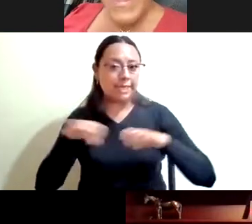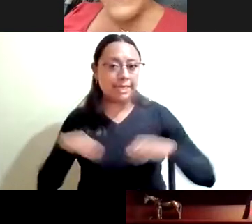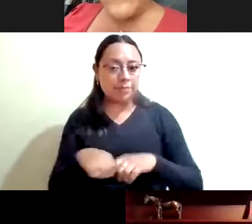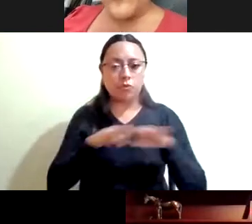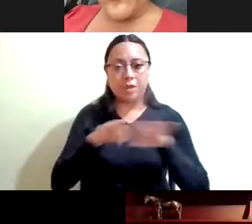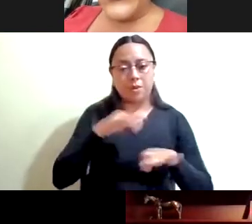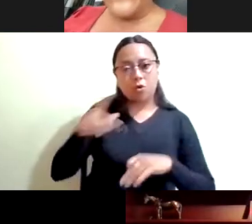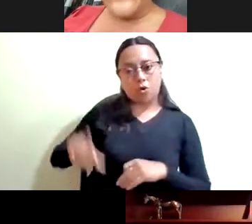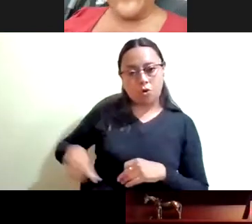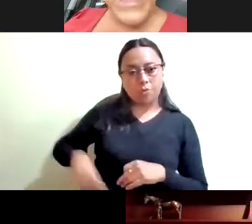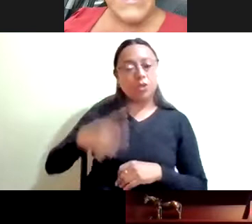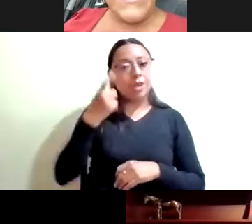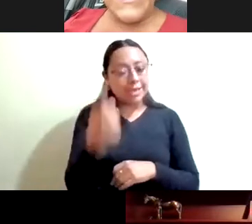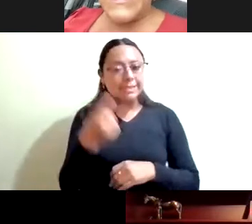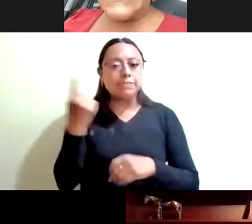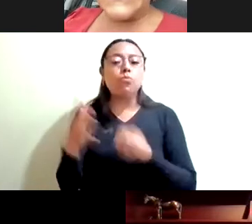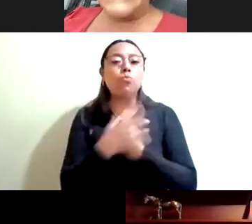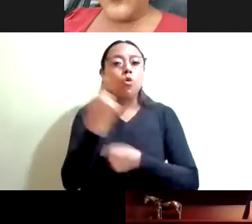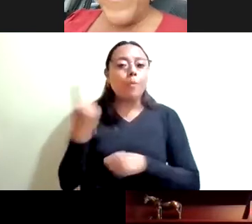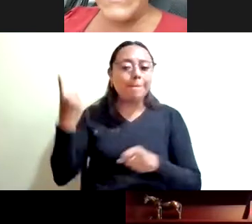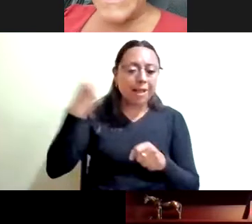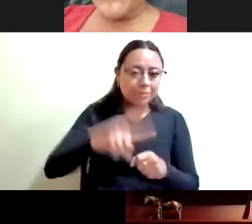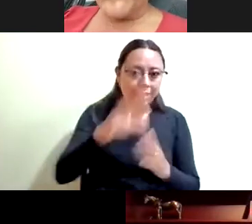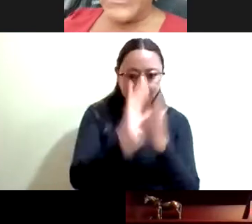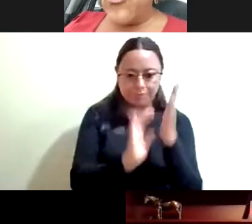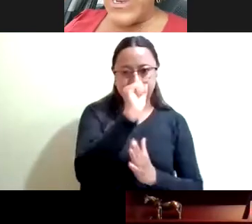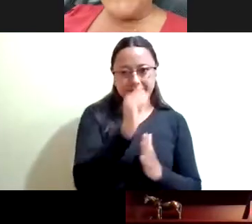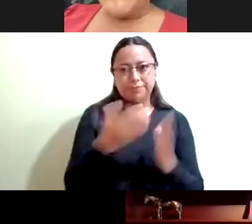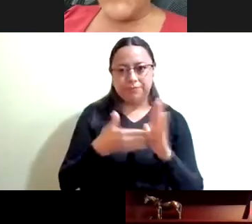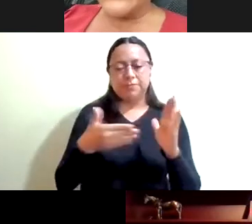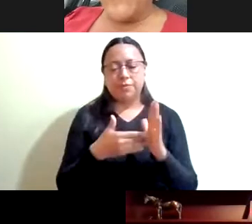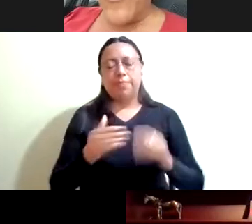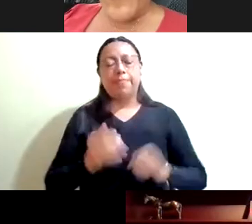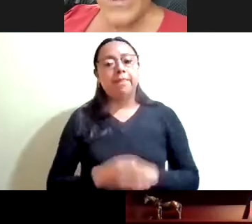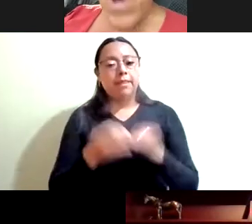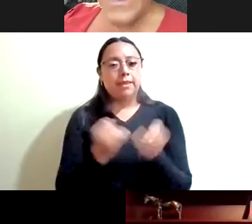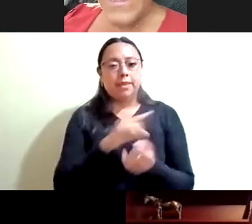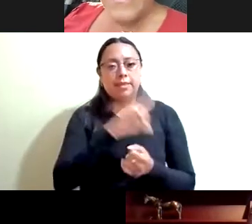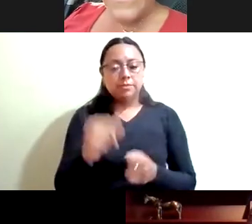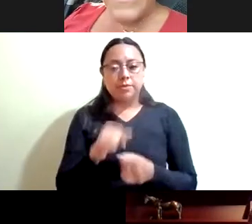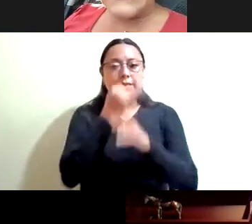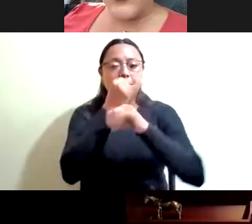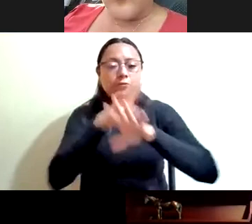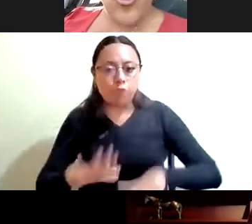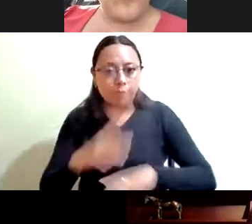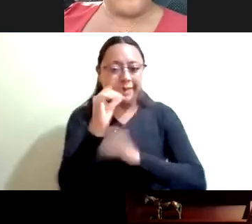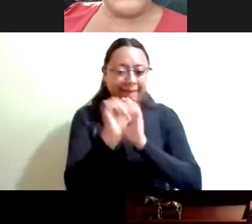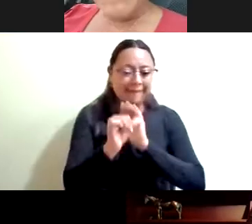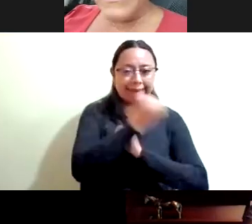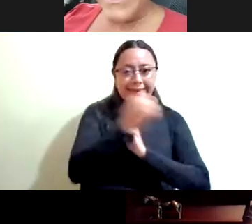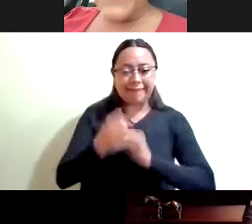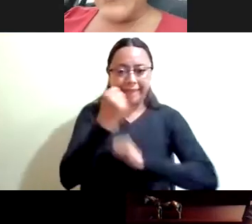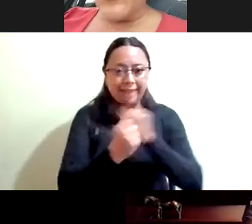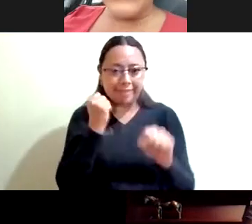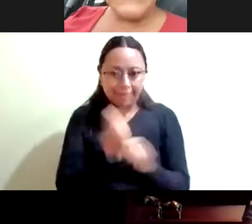un mandato constitucional que se instrumenta posterior al envío de su informe anual de gestión, como lo